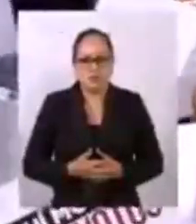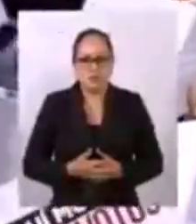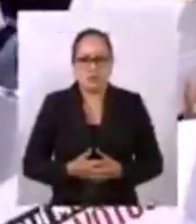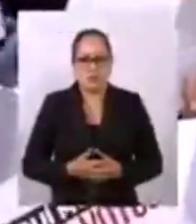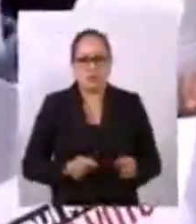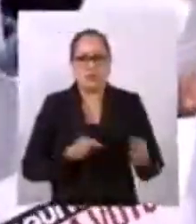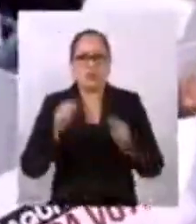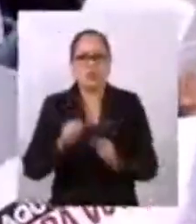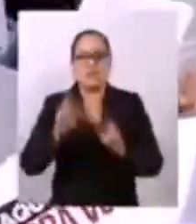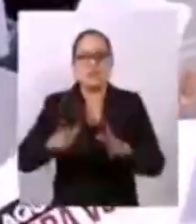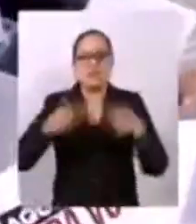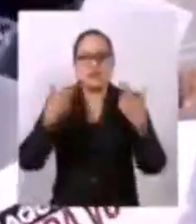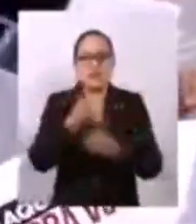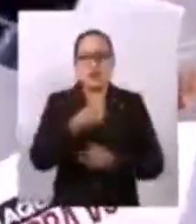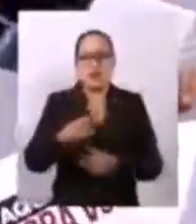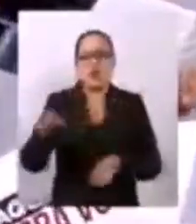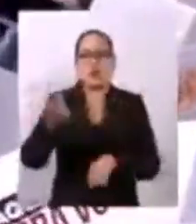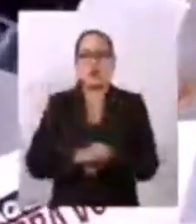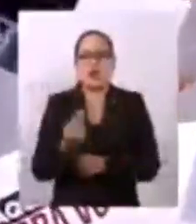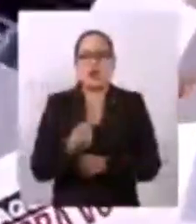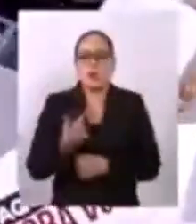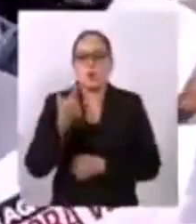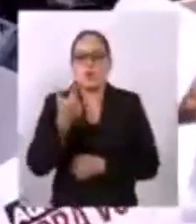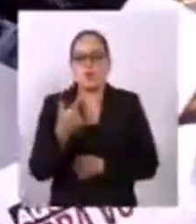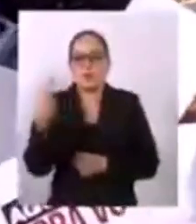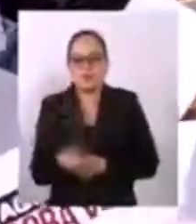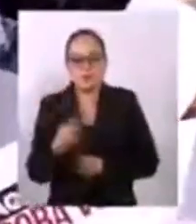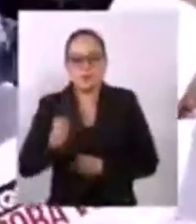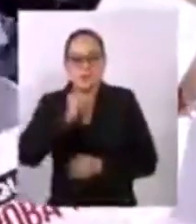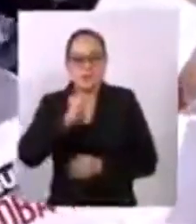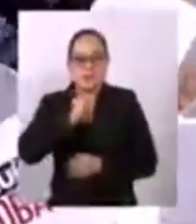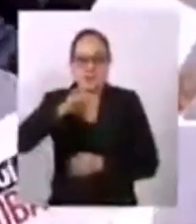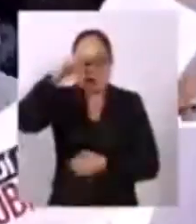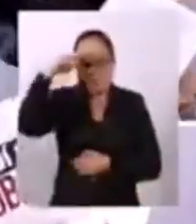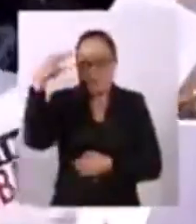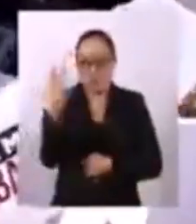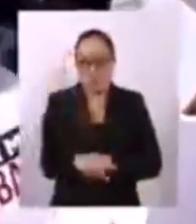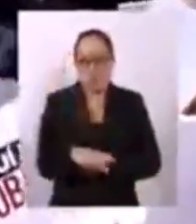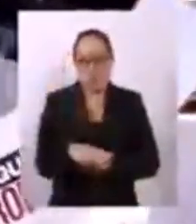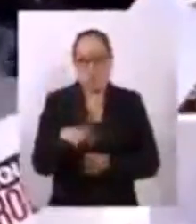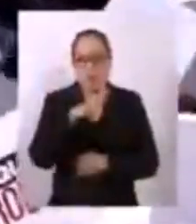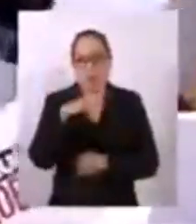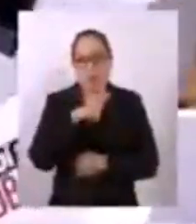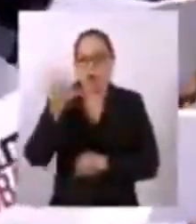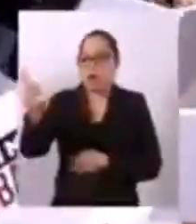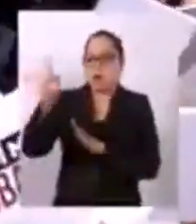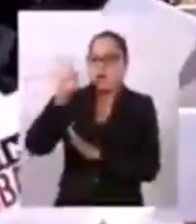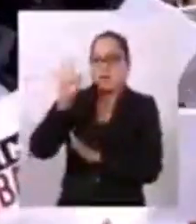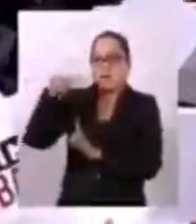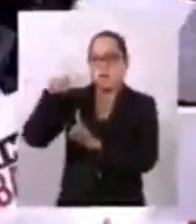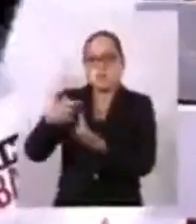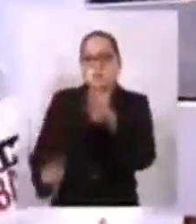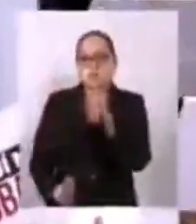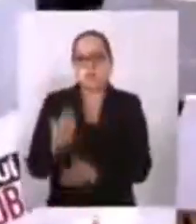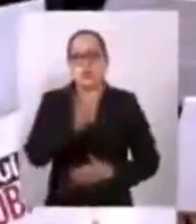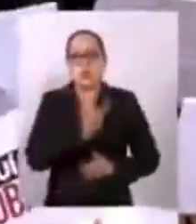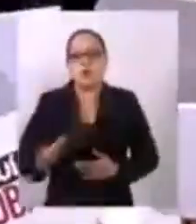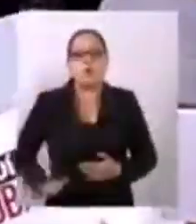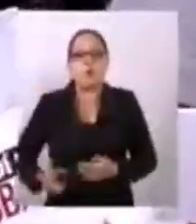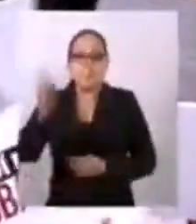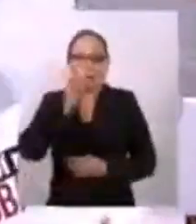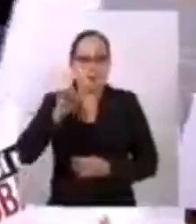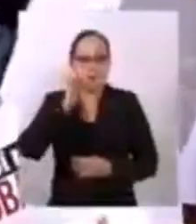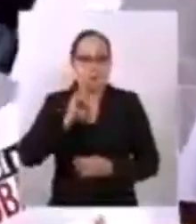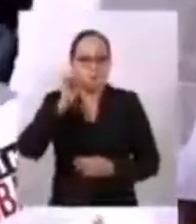En la sesión del pasado 7 de noviembre, el Senado de la República la eligió como presidenta de